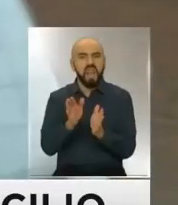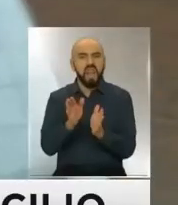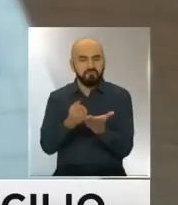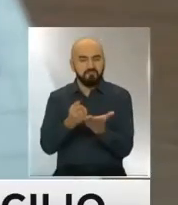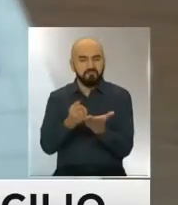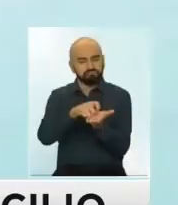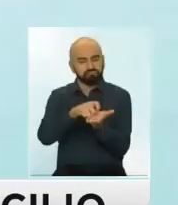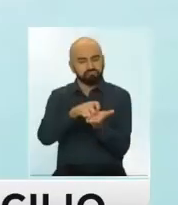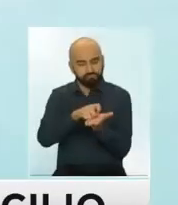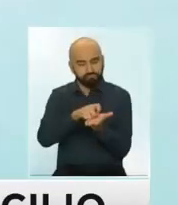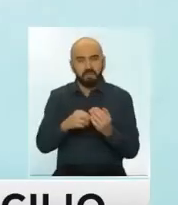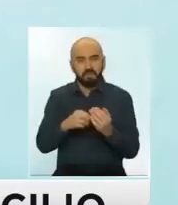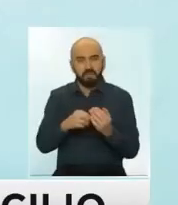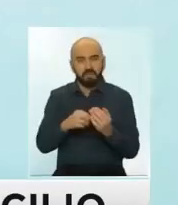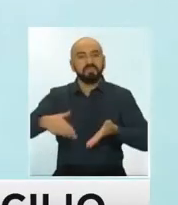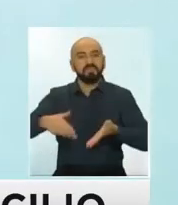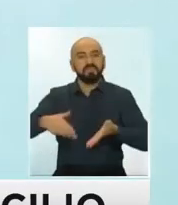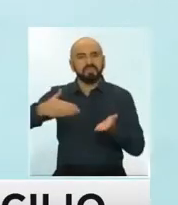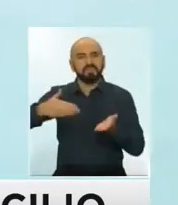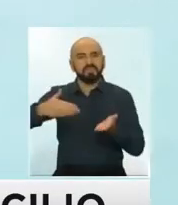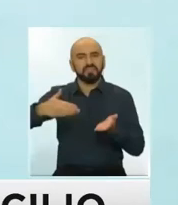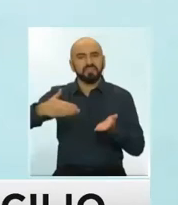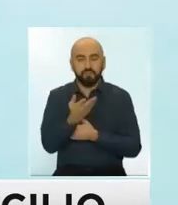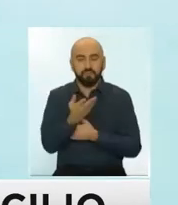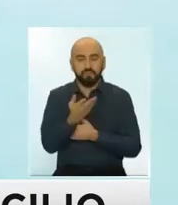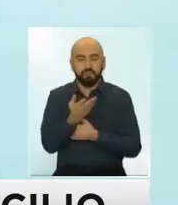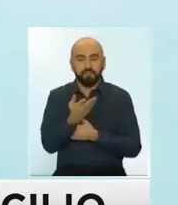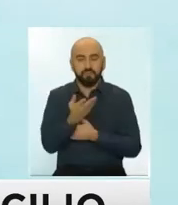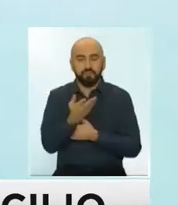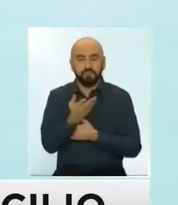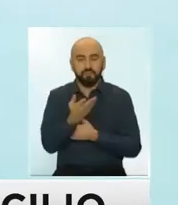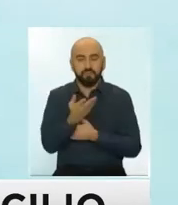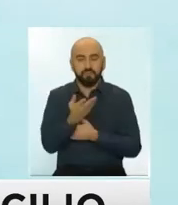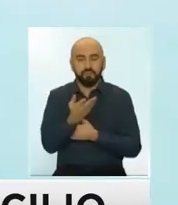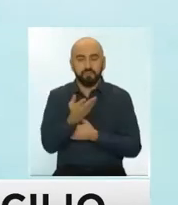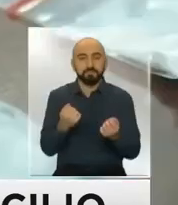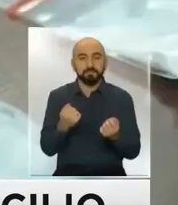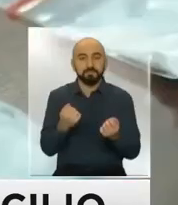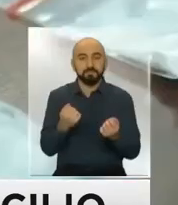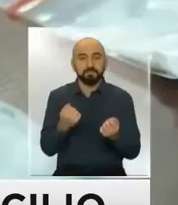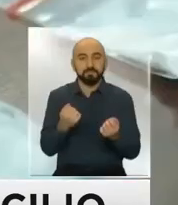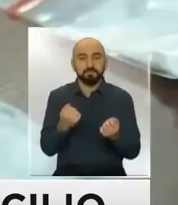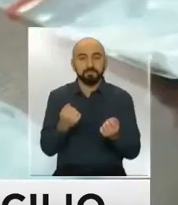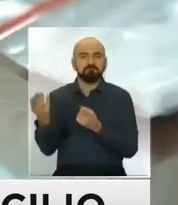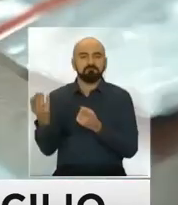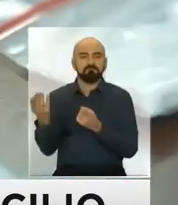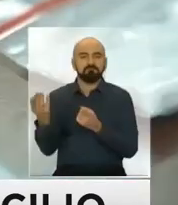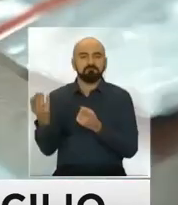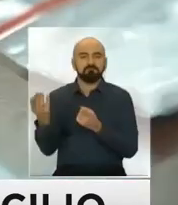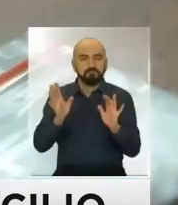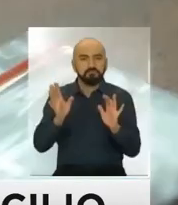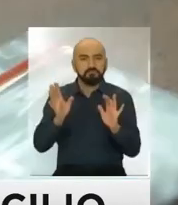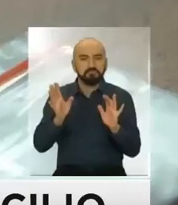y con números, lo que nos hace presumir de que este sujeto estaba entregando droga a